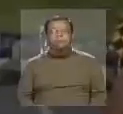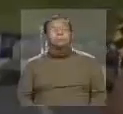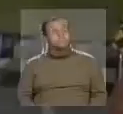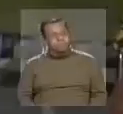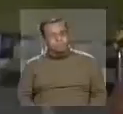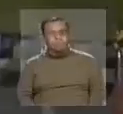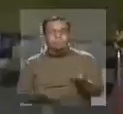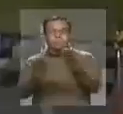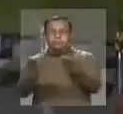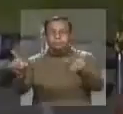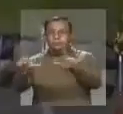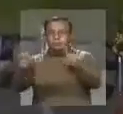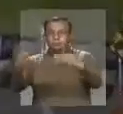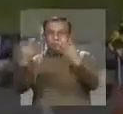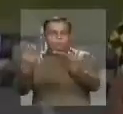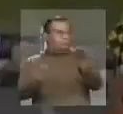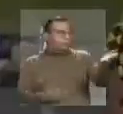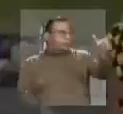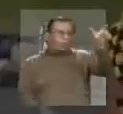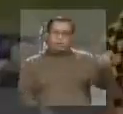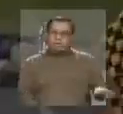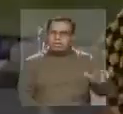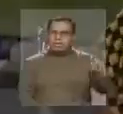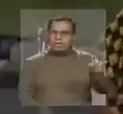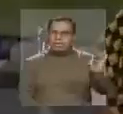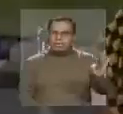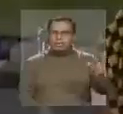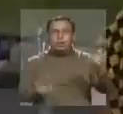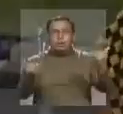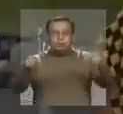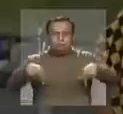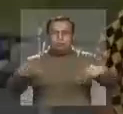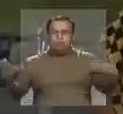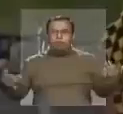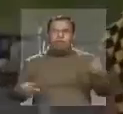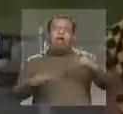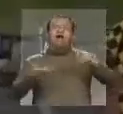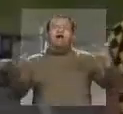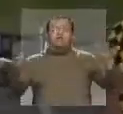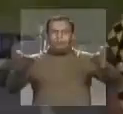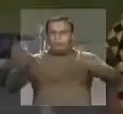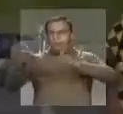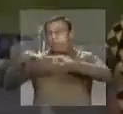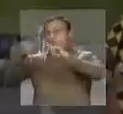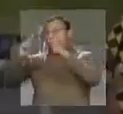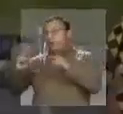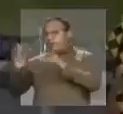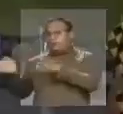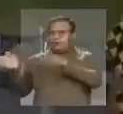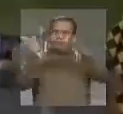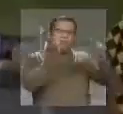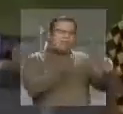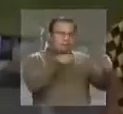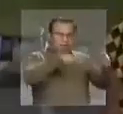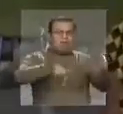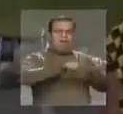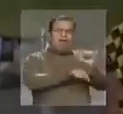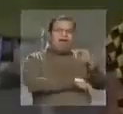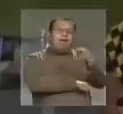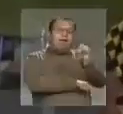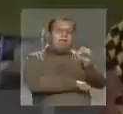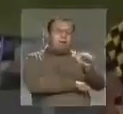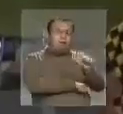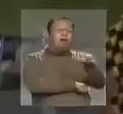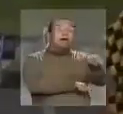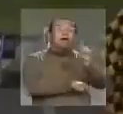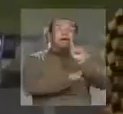Yamit, televidentes, muy buenas tardes. Pues yo les cuento que me encuentro desde el Ágora, en donde se está realizando el Encuentro Internacional de Mujeres